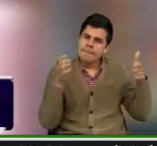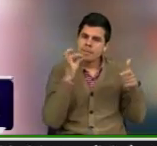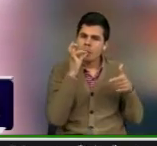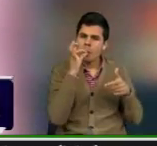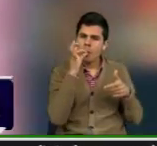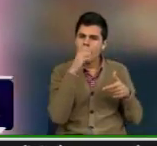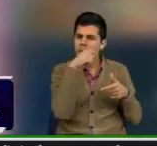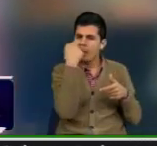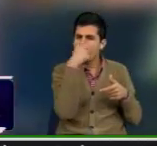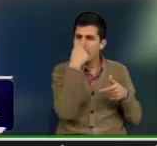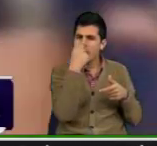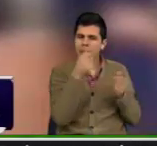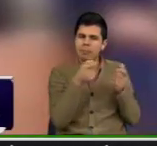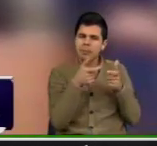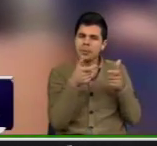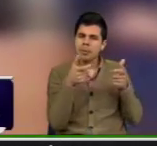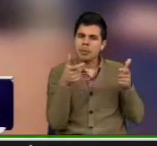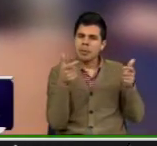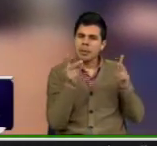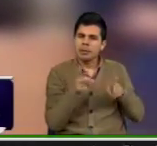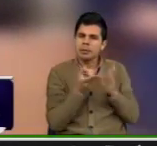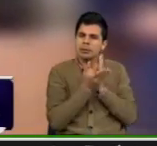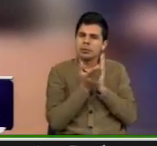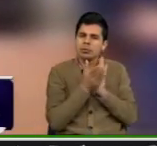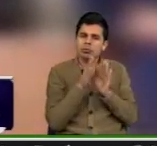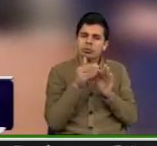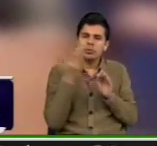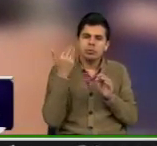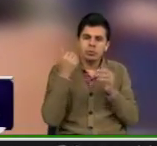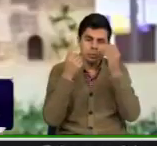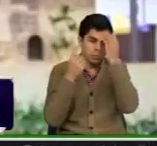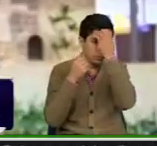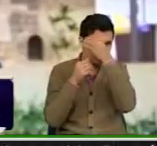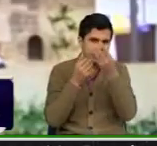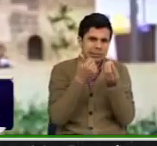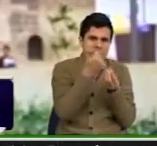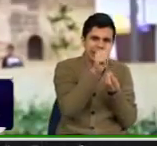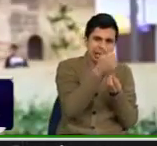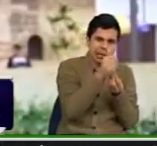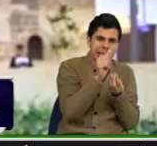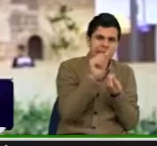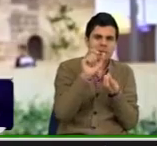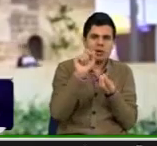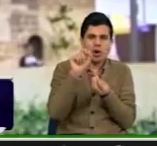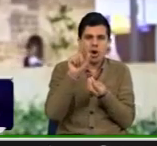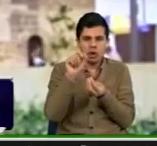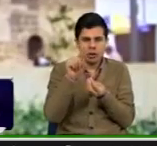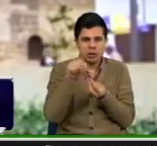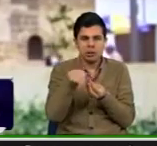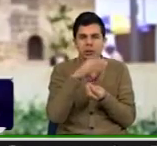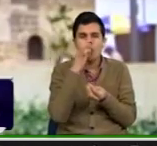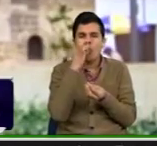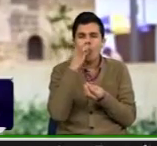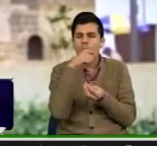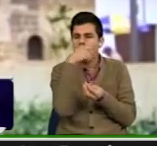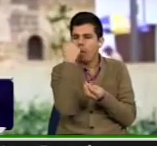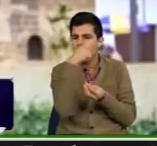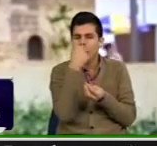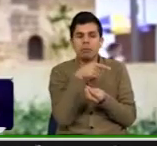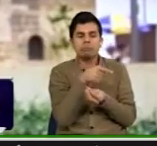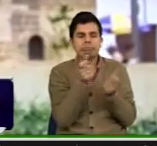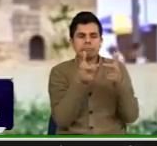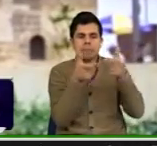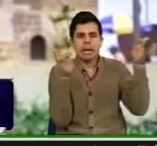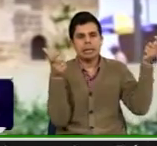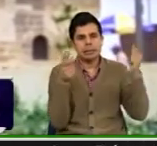consumo de sustancias psicoactivas en los estudiantes de los últimos grados escolares, situación que será definida y que te